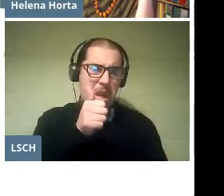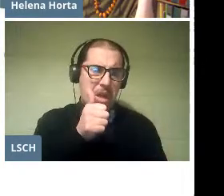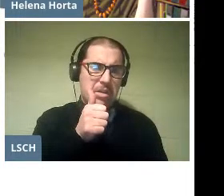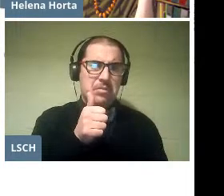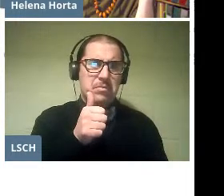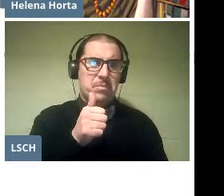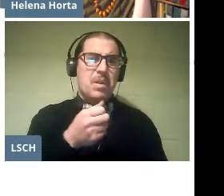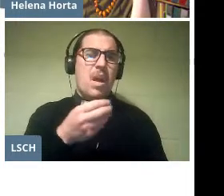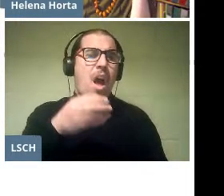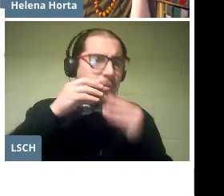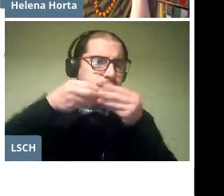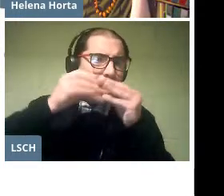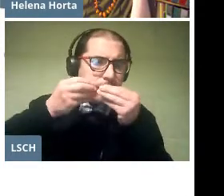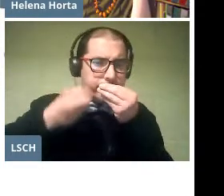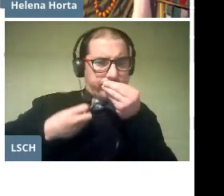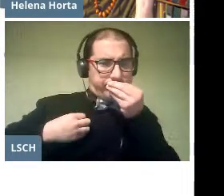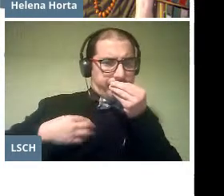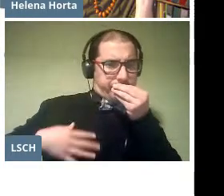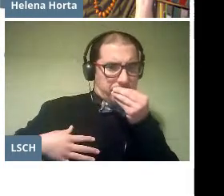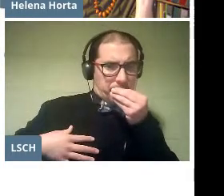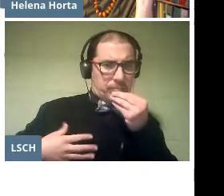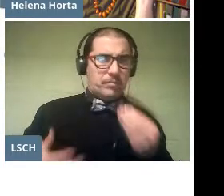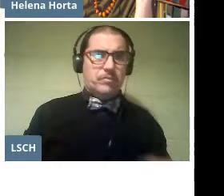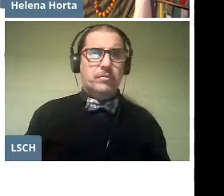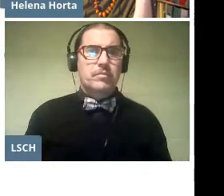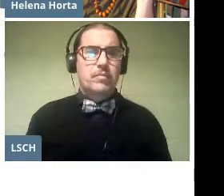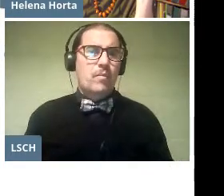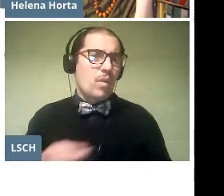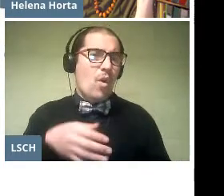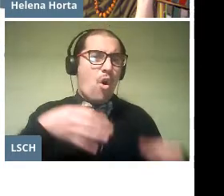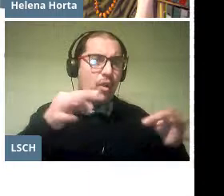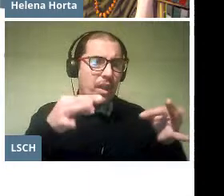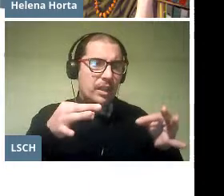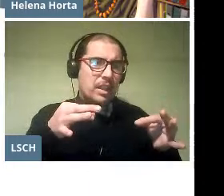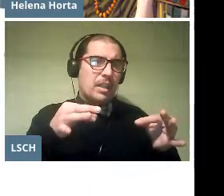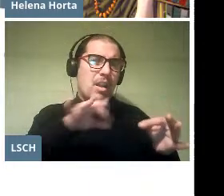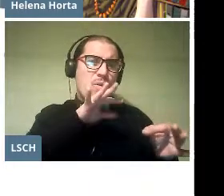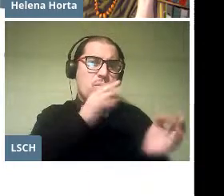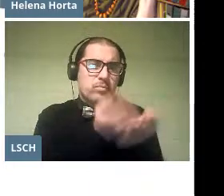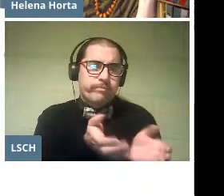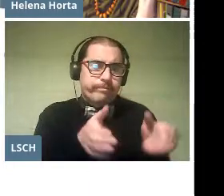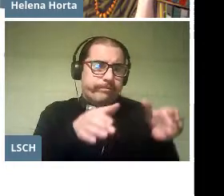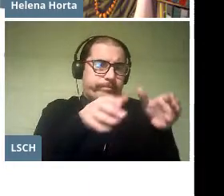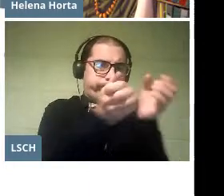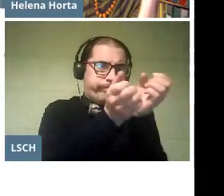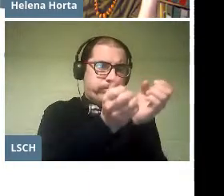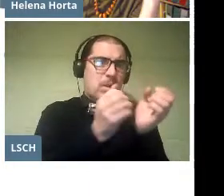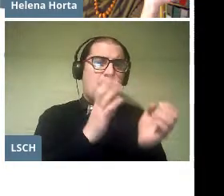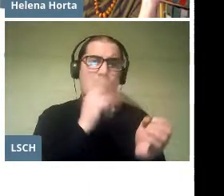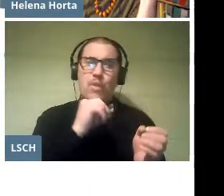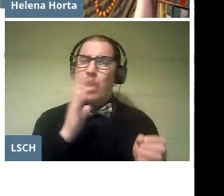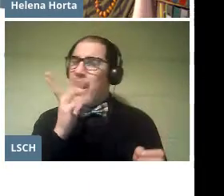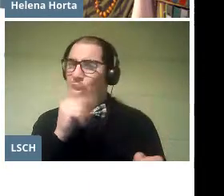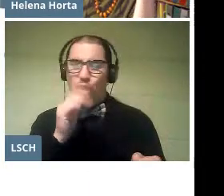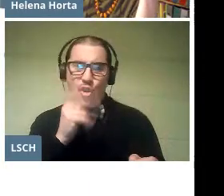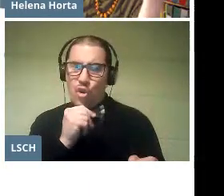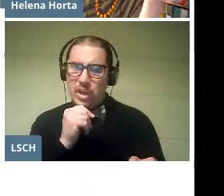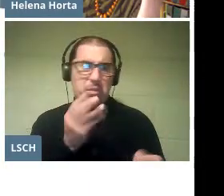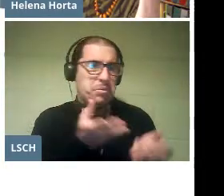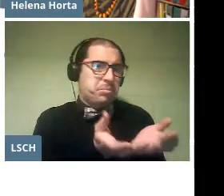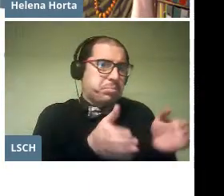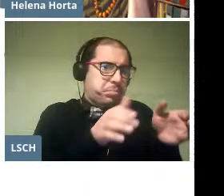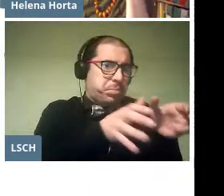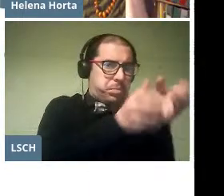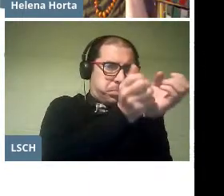por lo general y que por lo mismo no tiene colores teñidos, la fibra no se tiñe, se